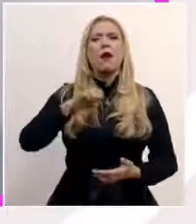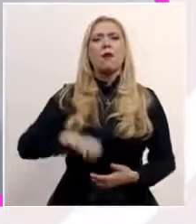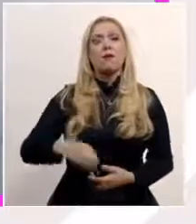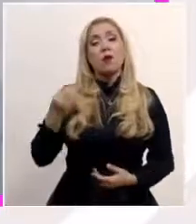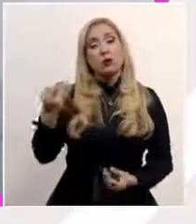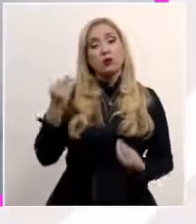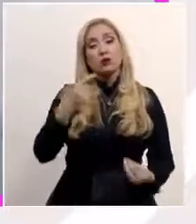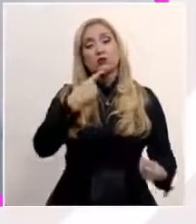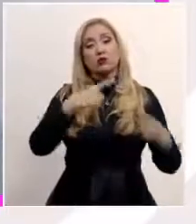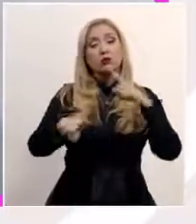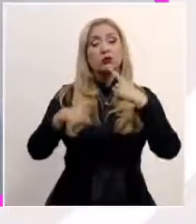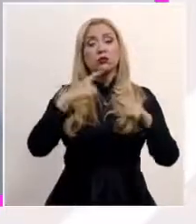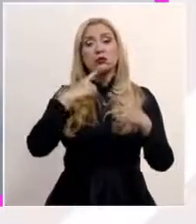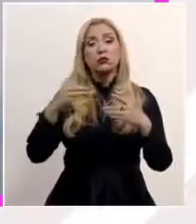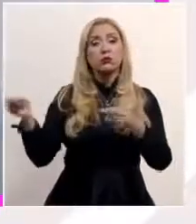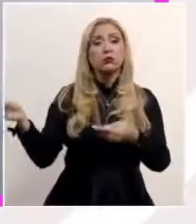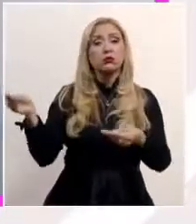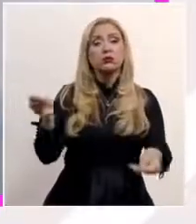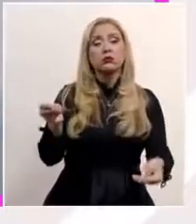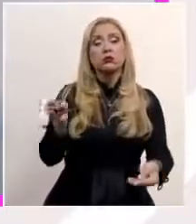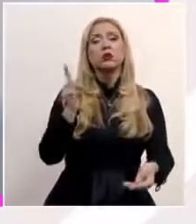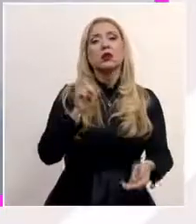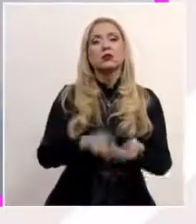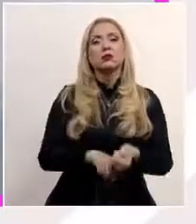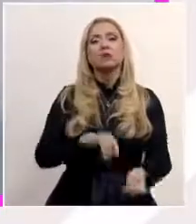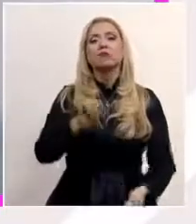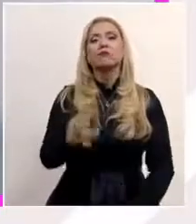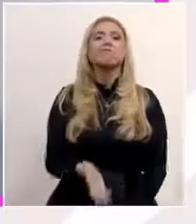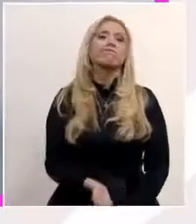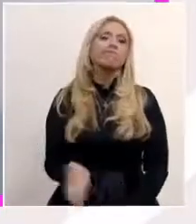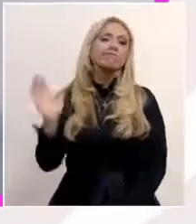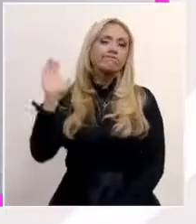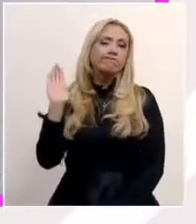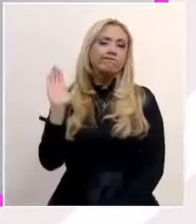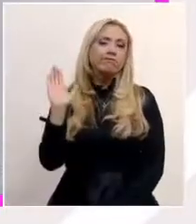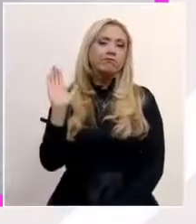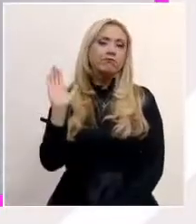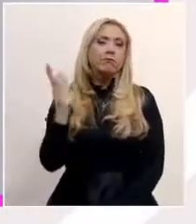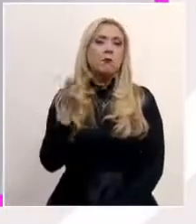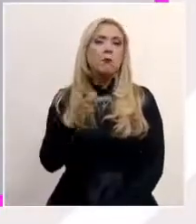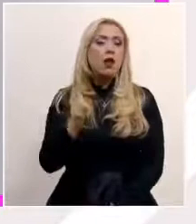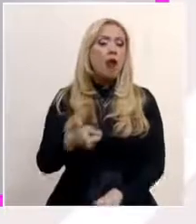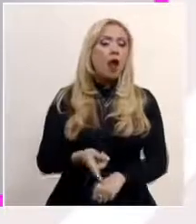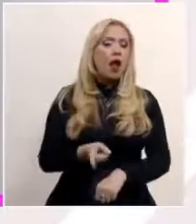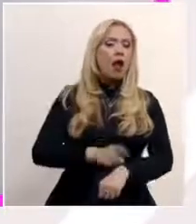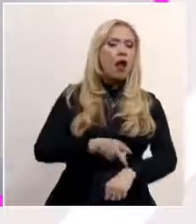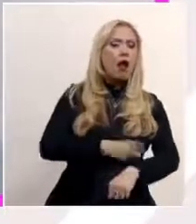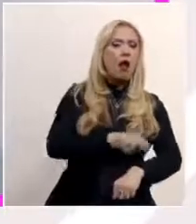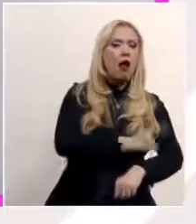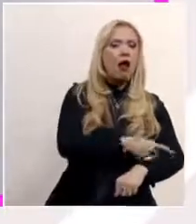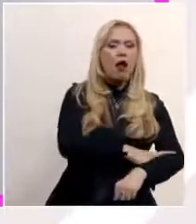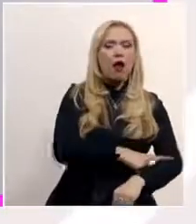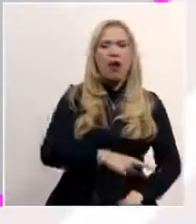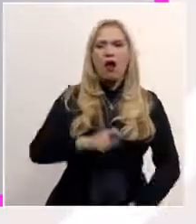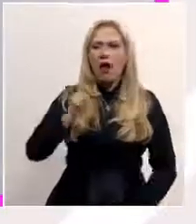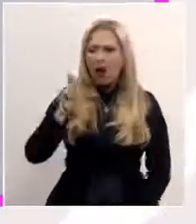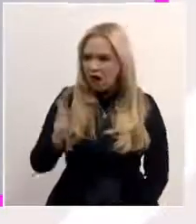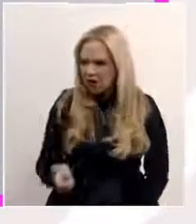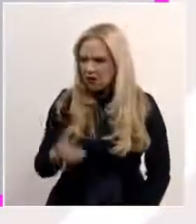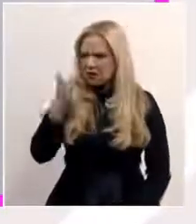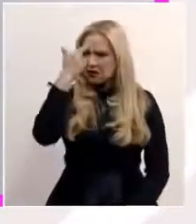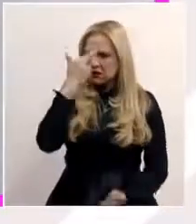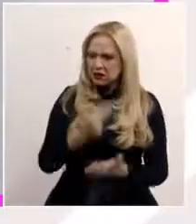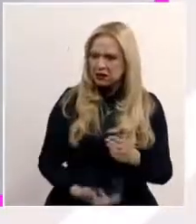con ustedes culminaron en un despido, pero iniciaron con una serie de conductas que eran mucho más violentas